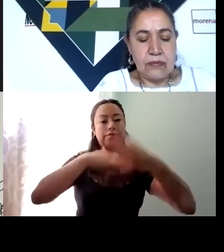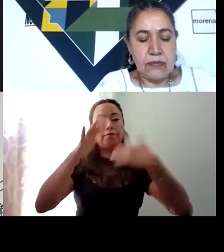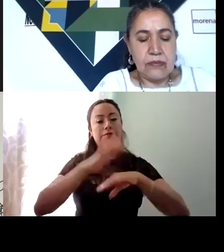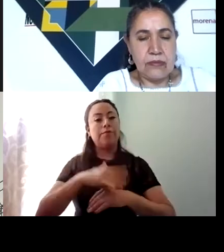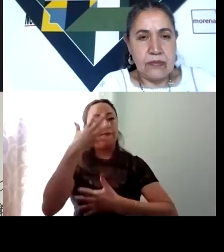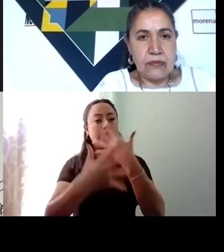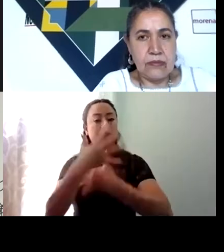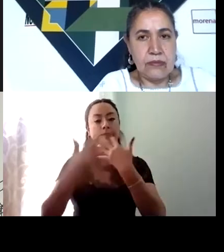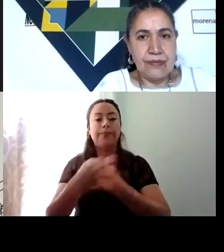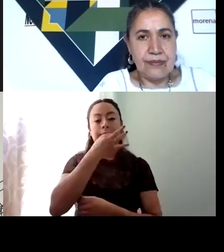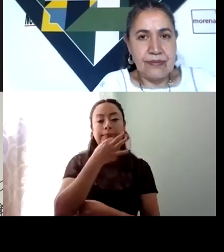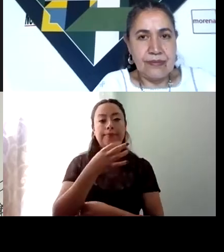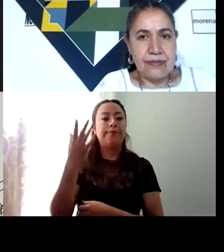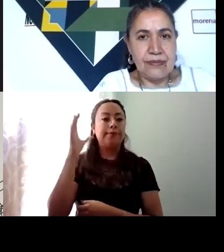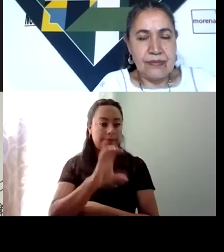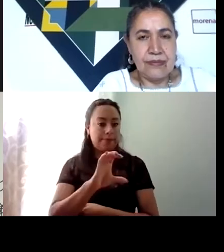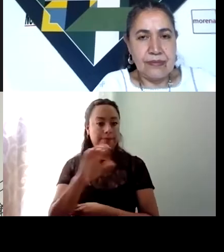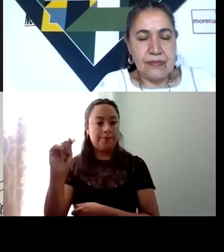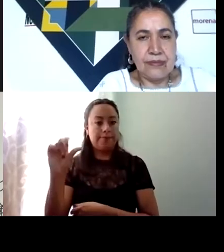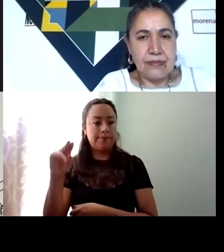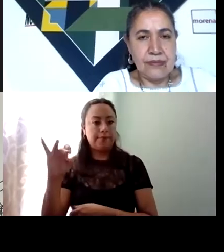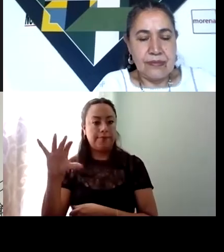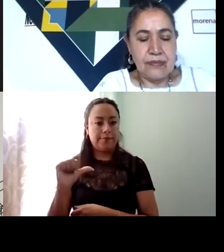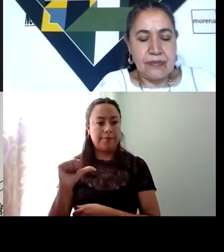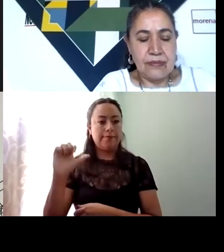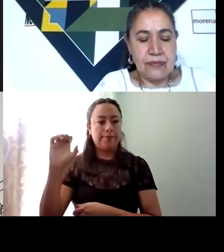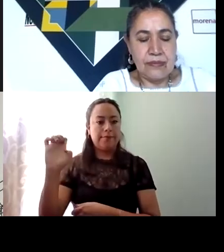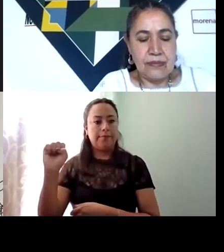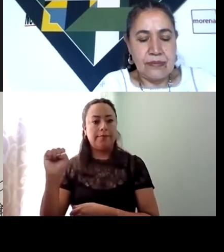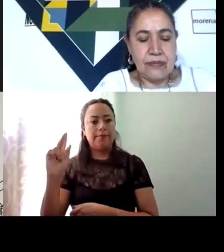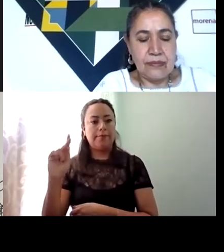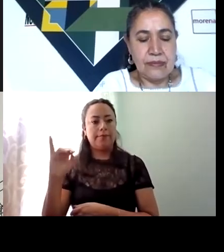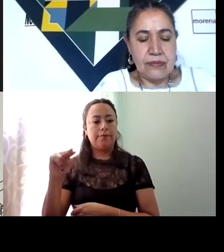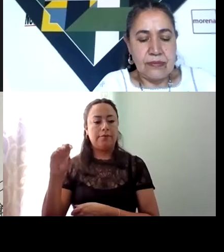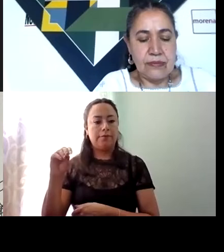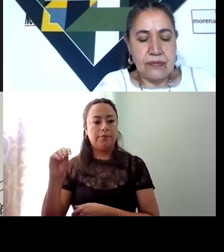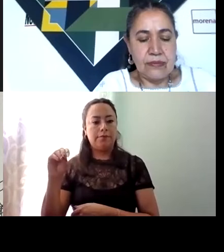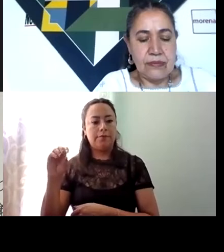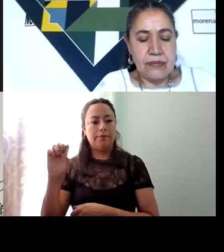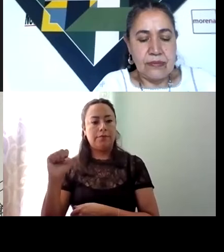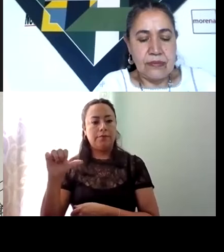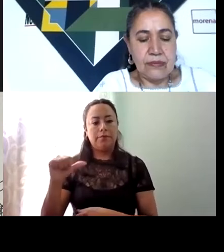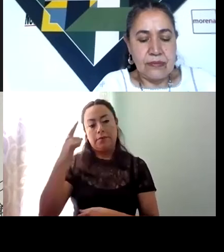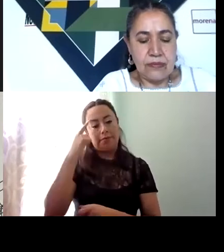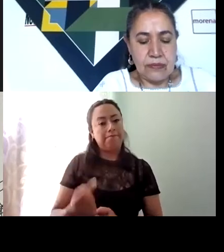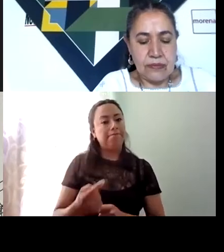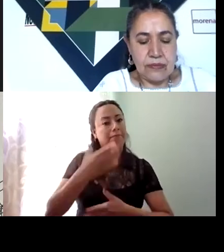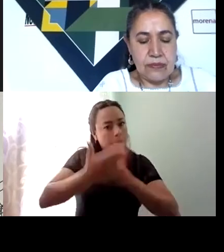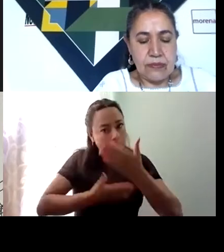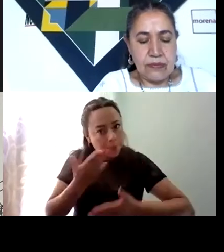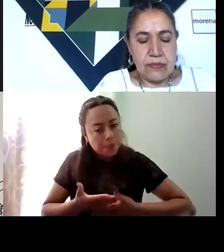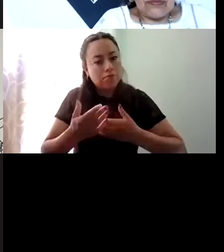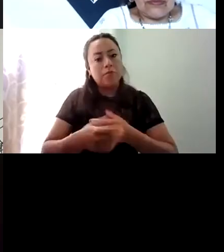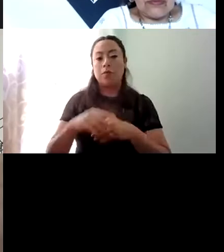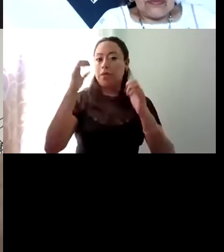a la ciudadana Tania Espinosa Sánchez para que se presente y nos exponga sus razones y consideraciones por las que busca